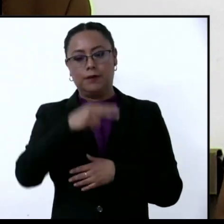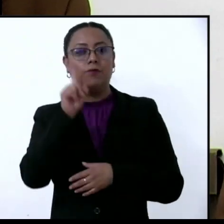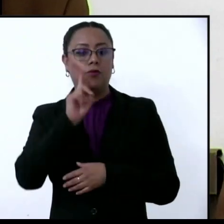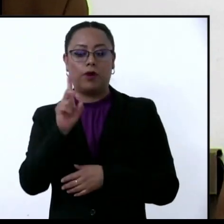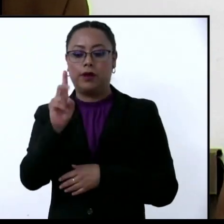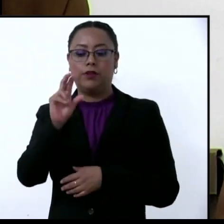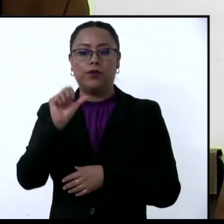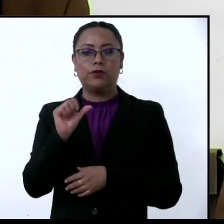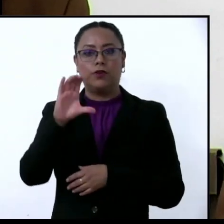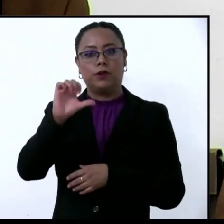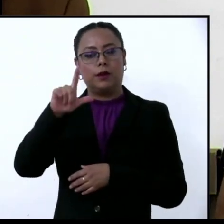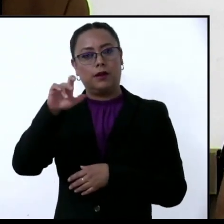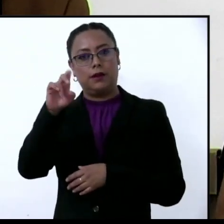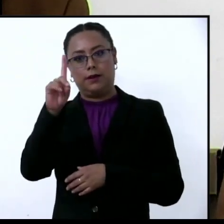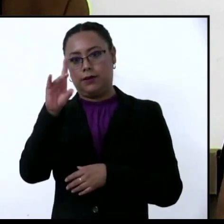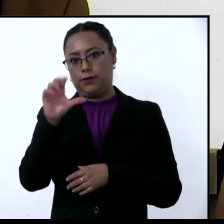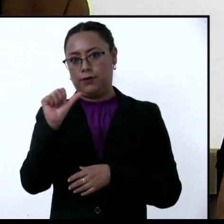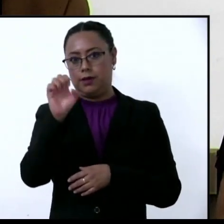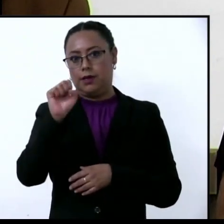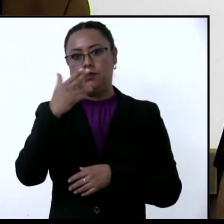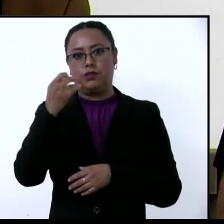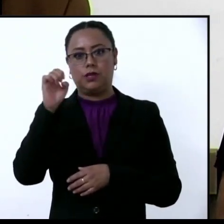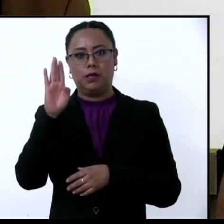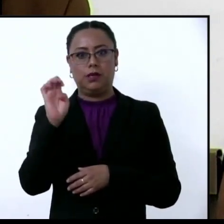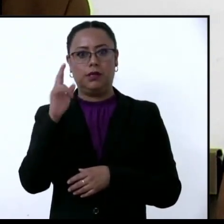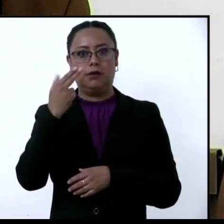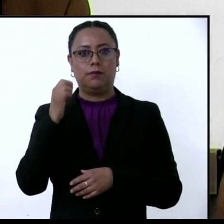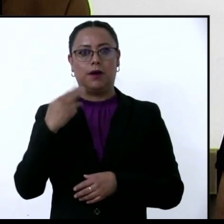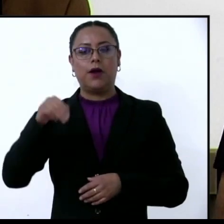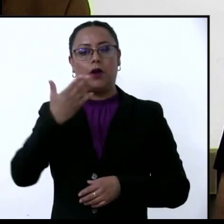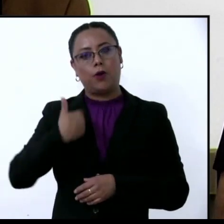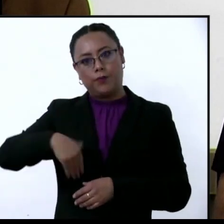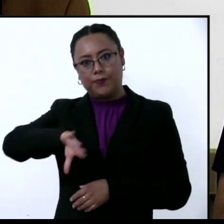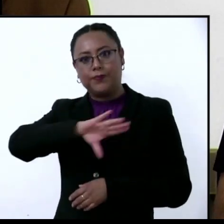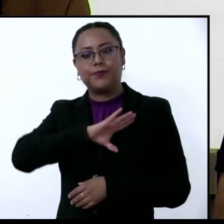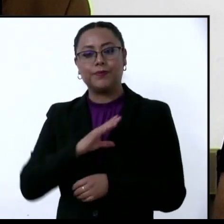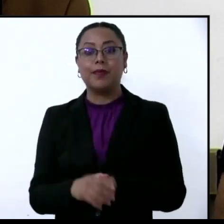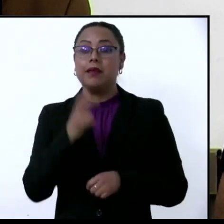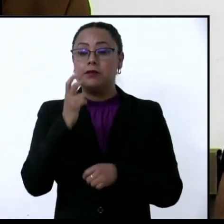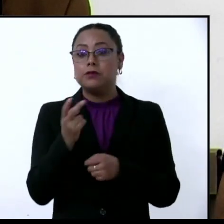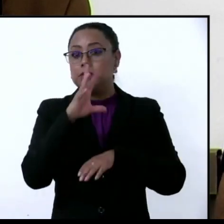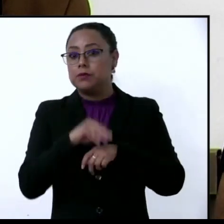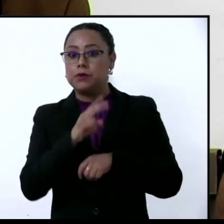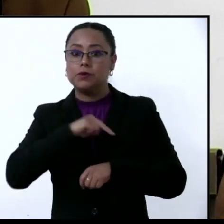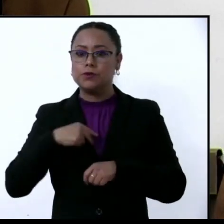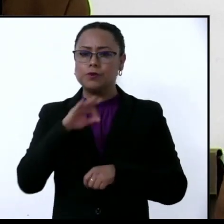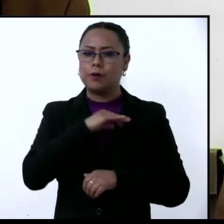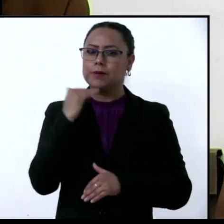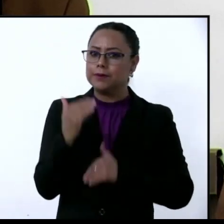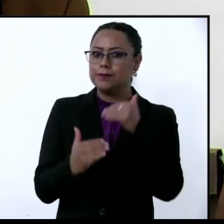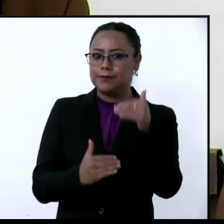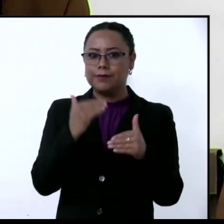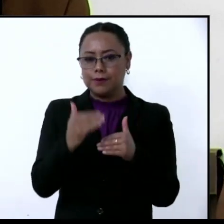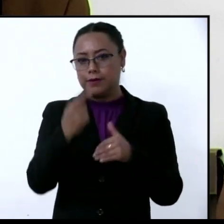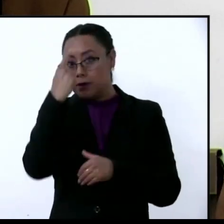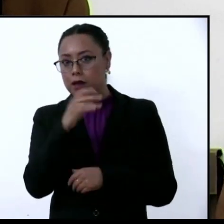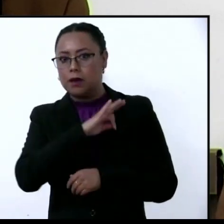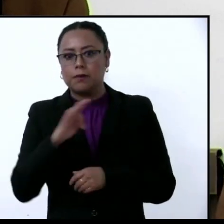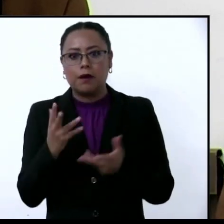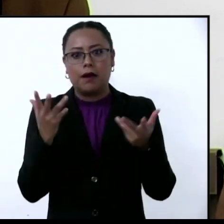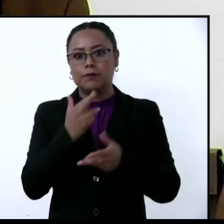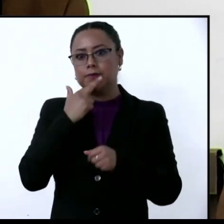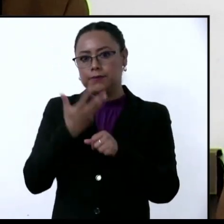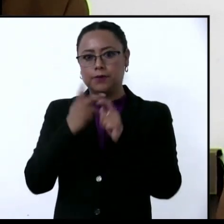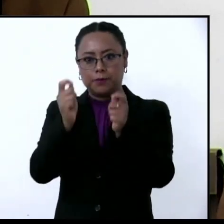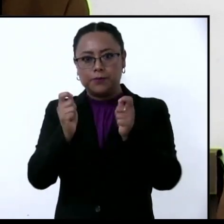doctora Claudia Sheinbaum Pardo, y eso nos ha permitido pues que podamos avanzar en la acción que nos corresponde